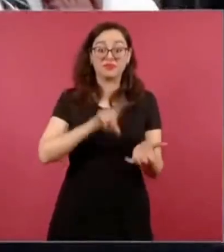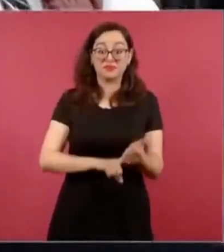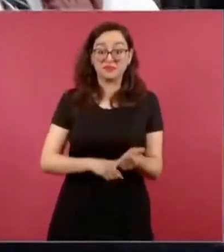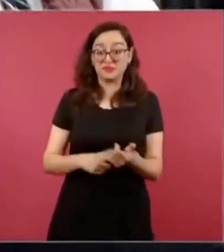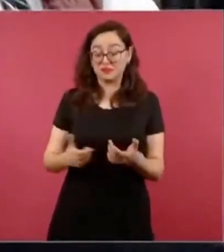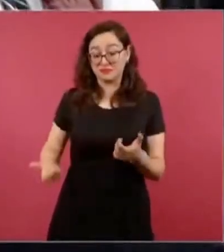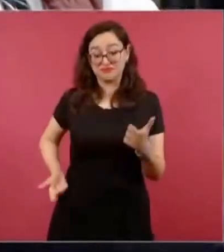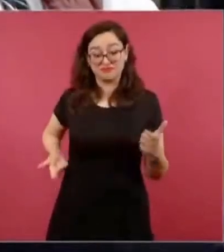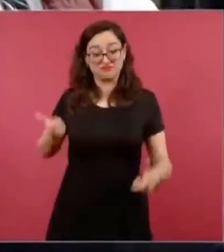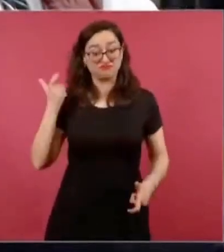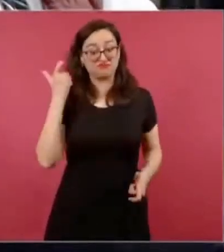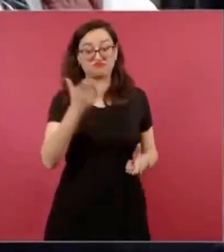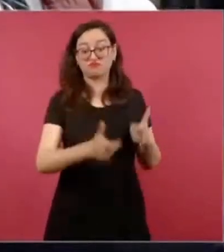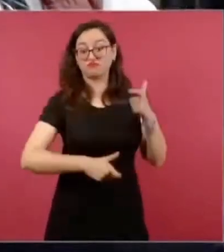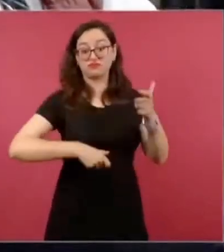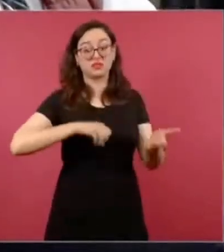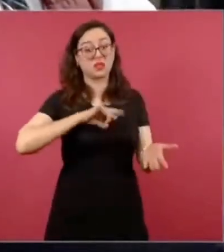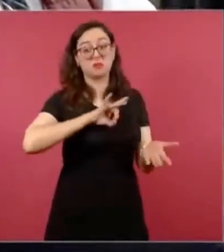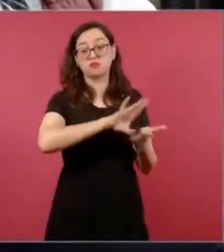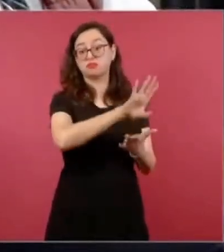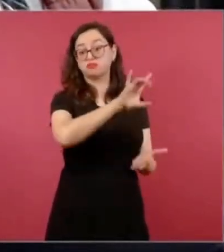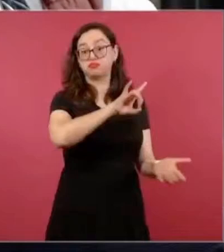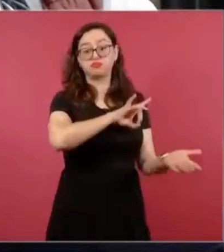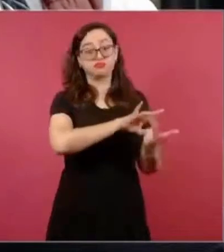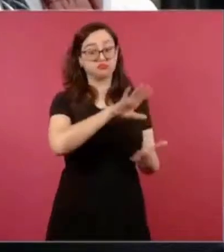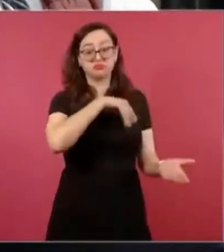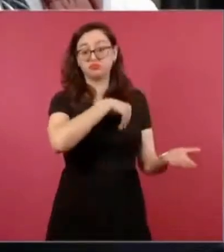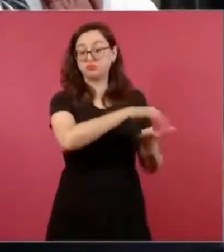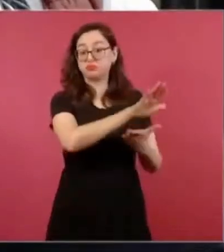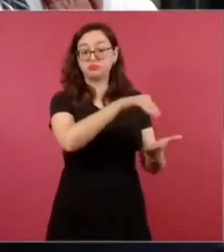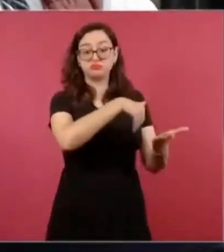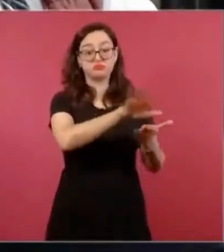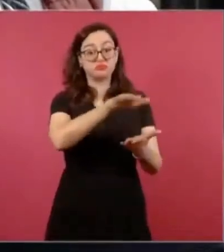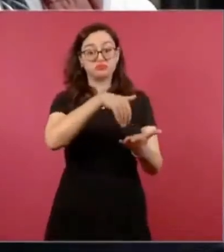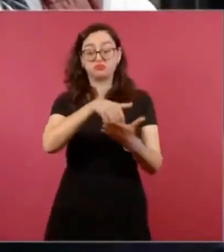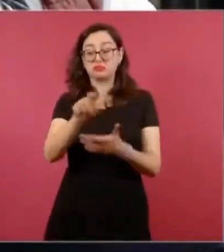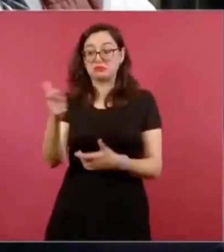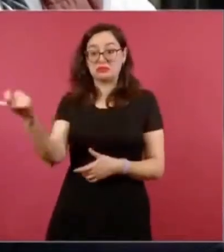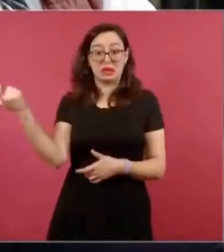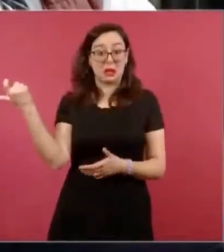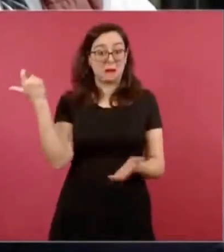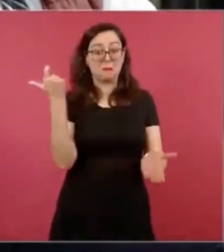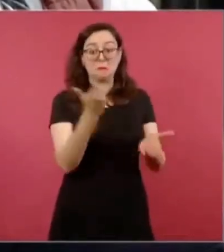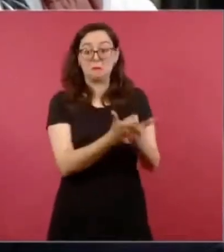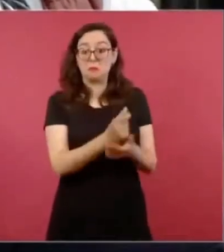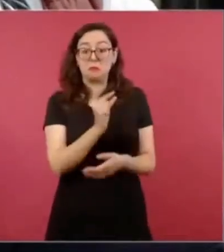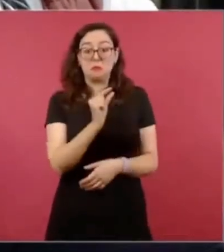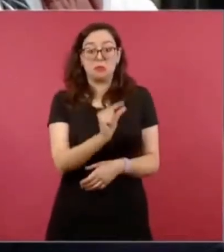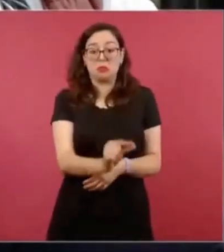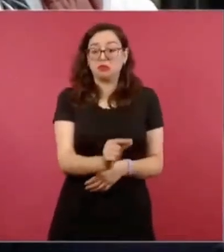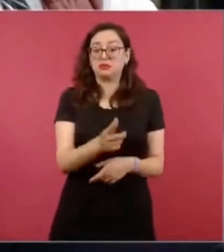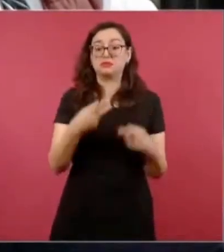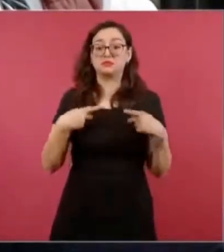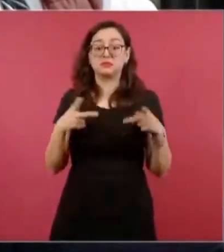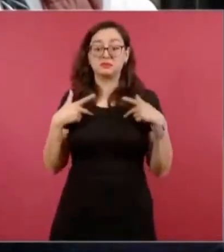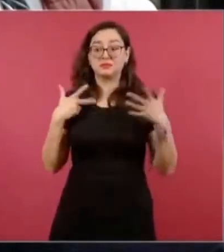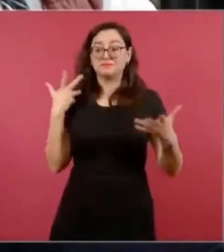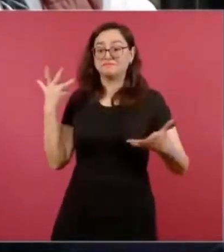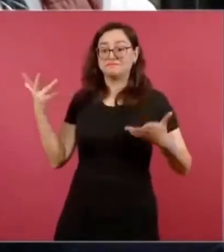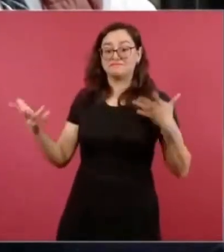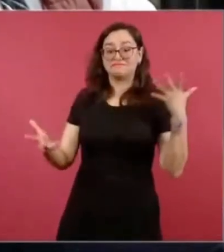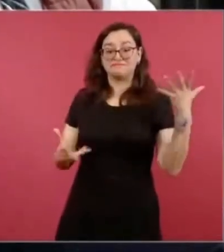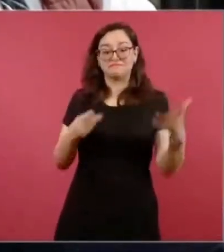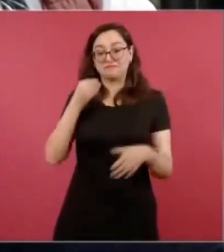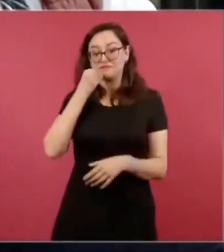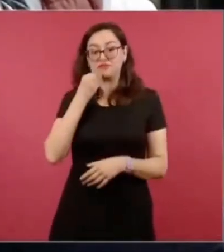estas liquidaciones anómalas, ilegales, en las que están atrapados una buena parte de los trabajadores de